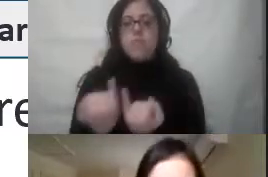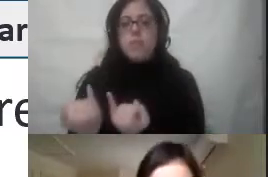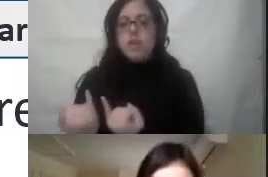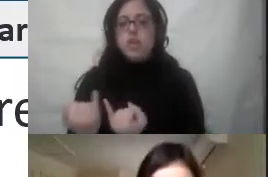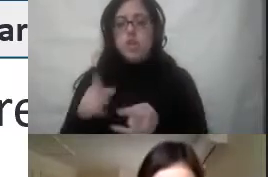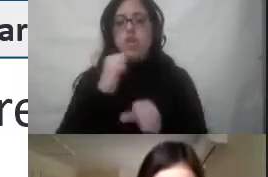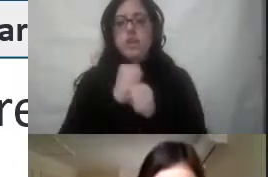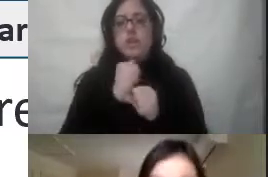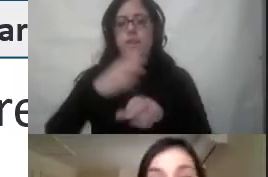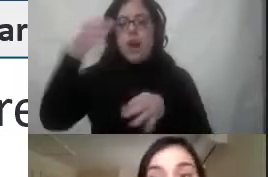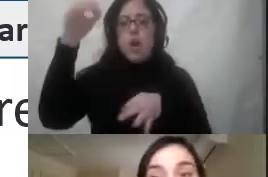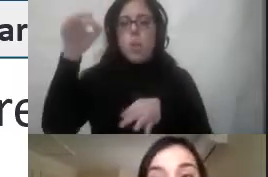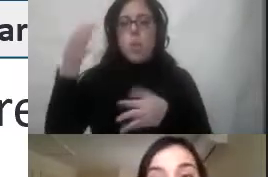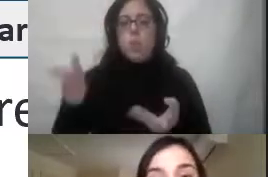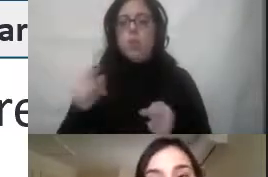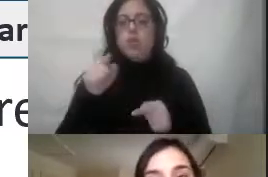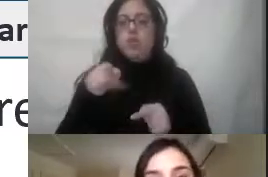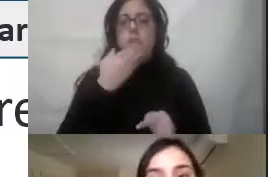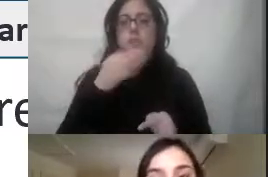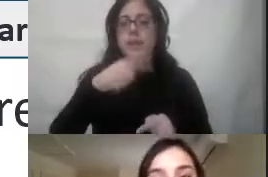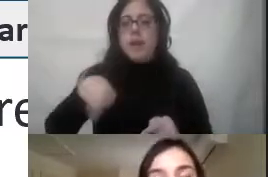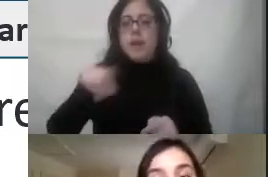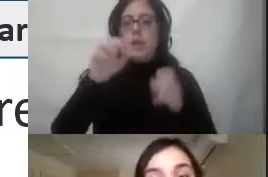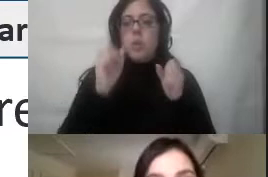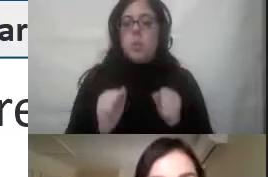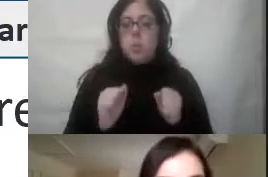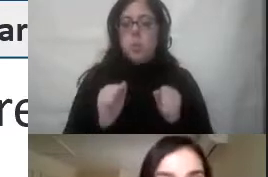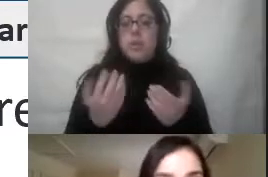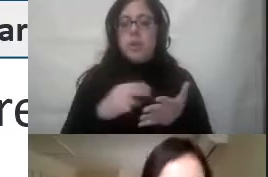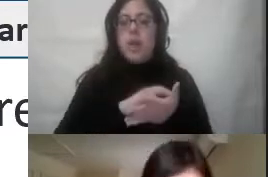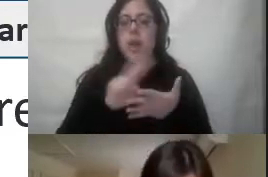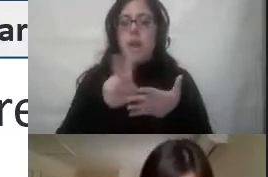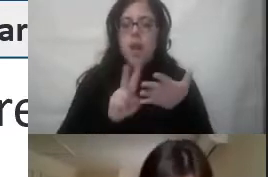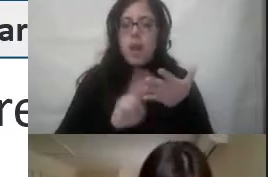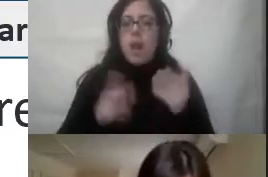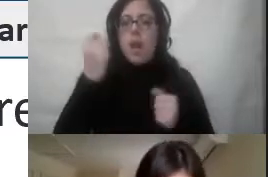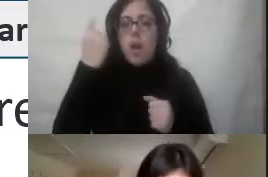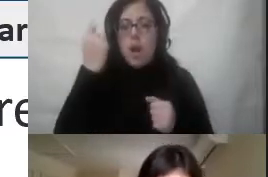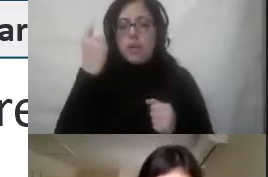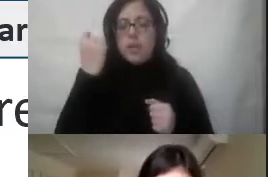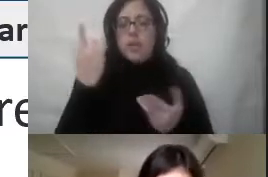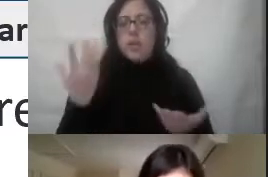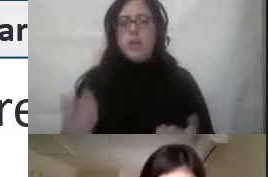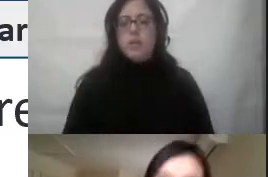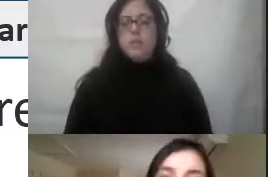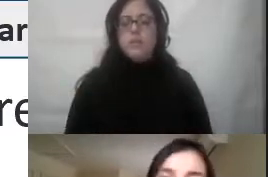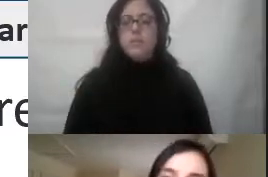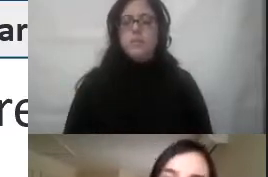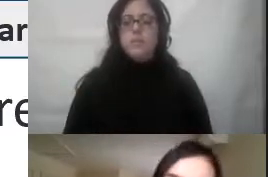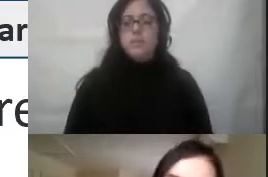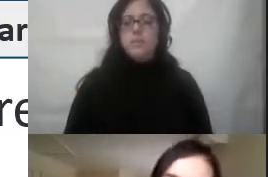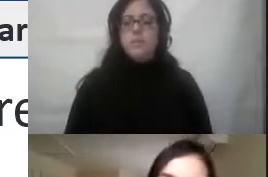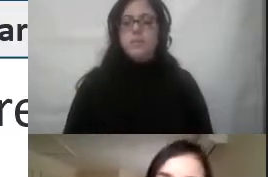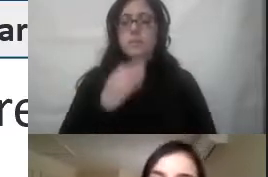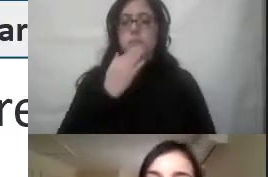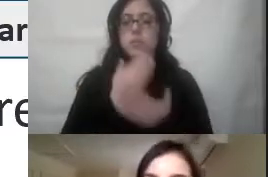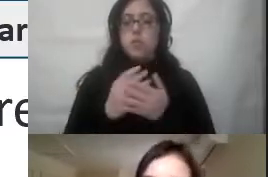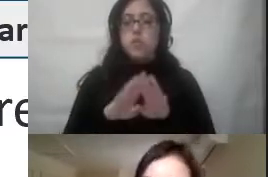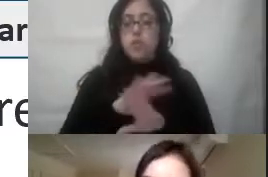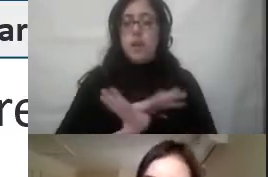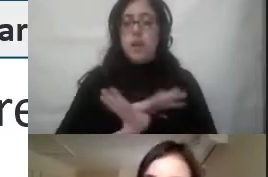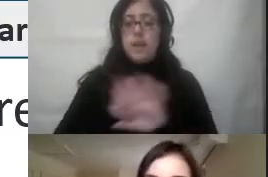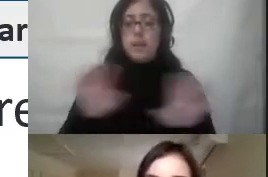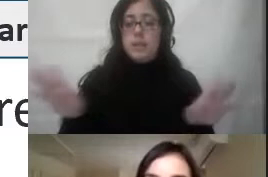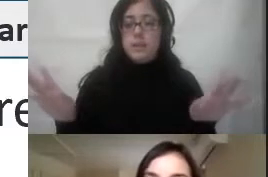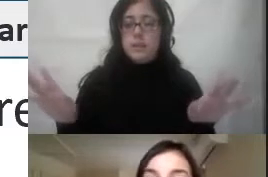documentos, y que ellos puedan poder leerlos, comprenderlos e interpretarlos. Una vez hecho eso, la introducción de